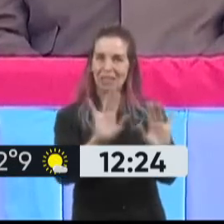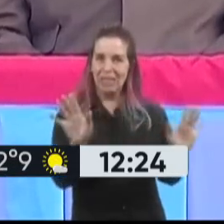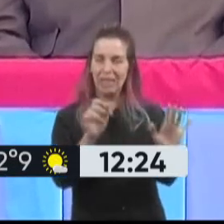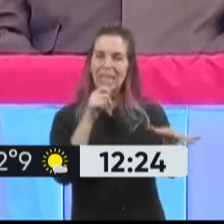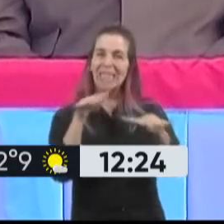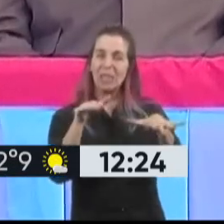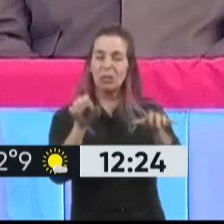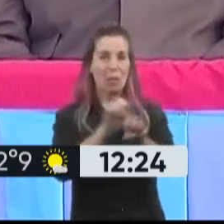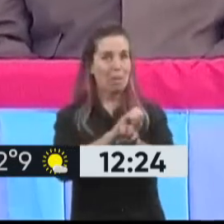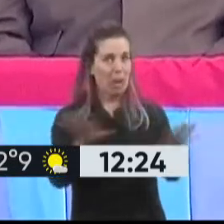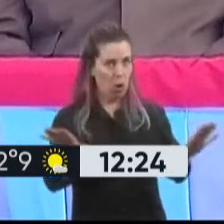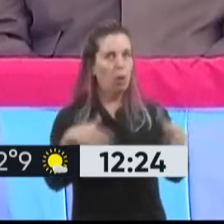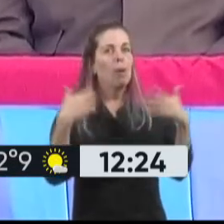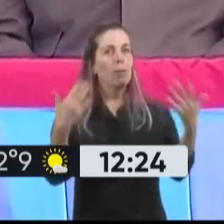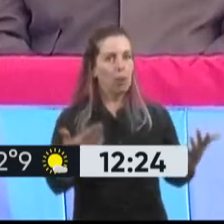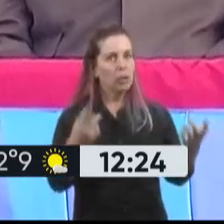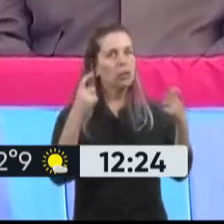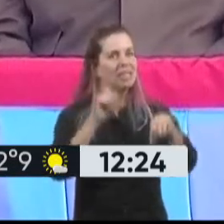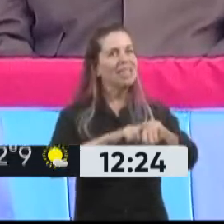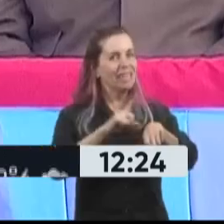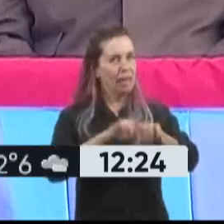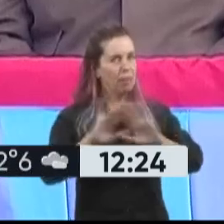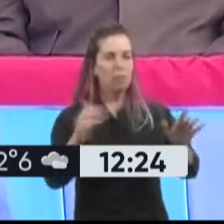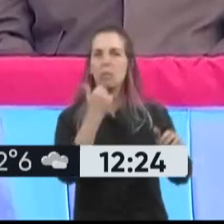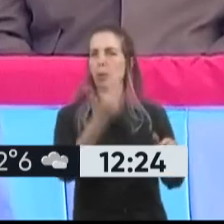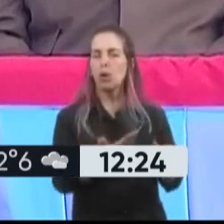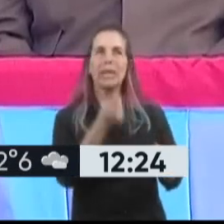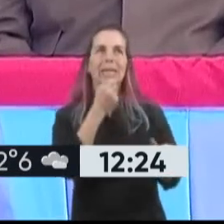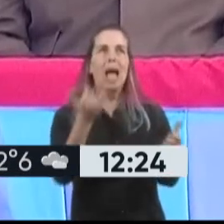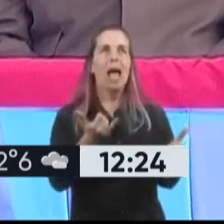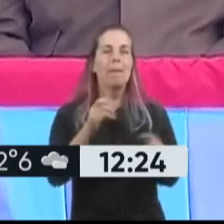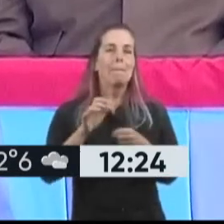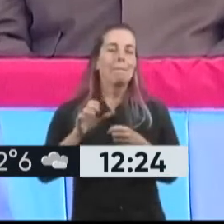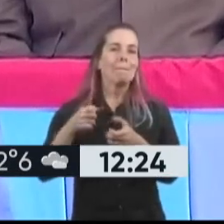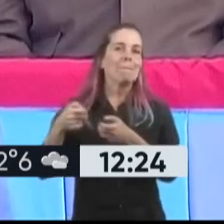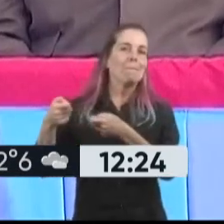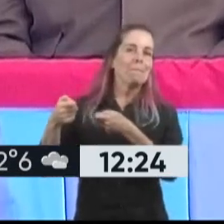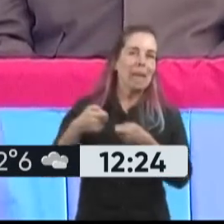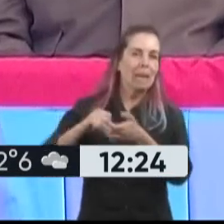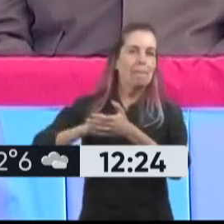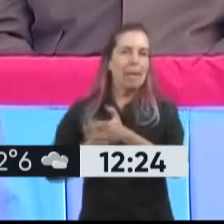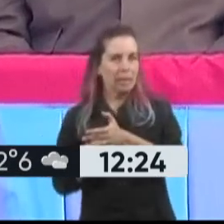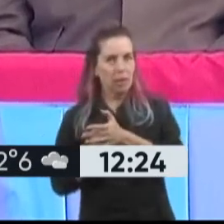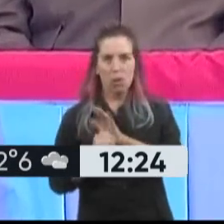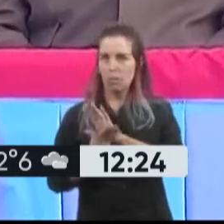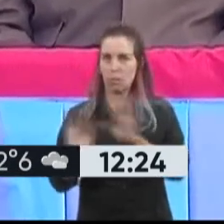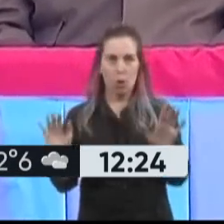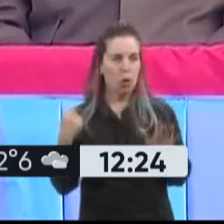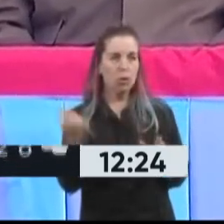que heredamos. Por eso no nos importa cuánta presión haya y de dónde venga. Nosotros no vamos a